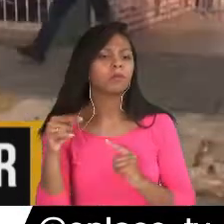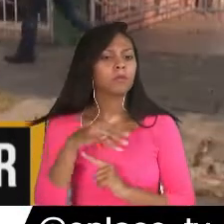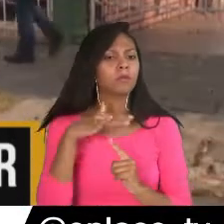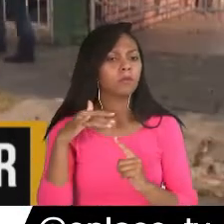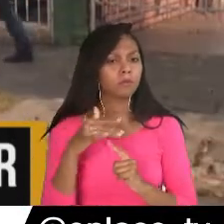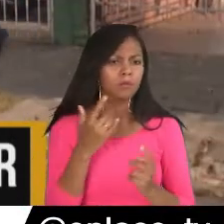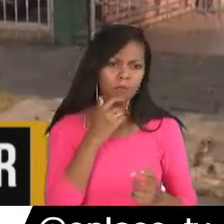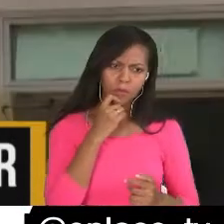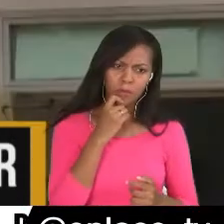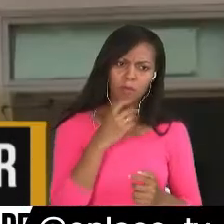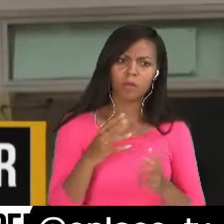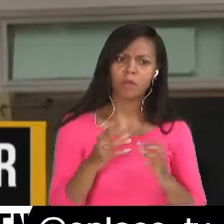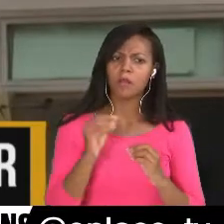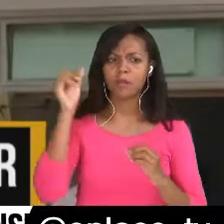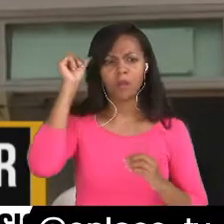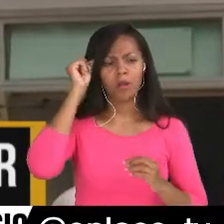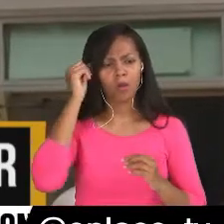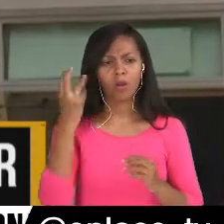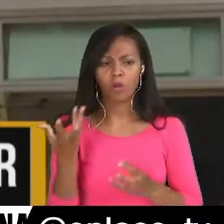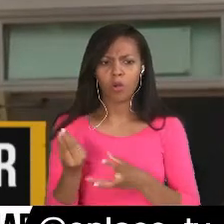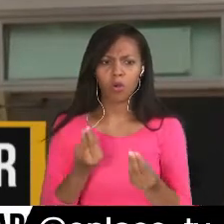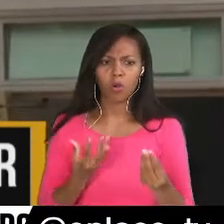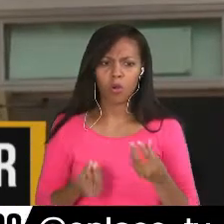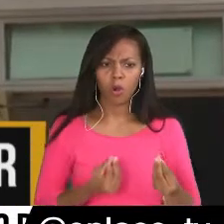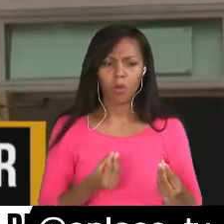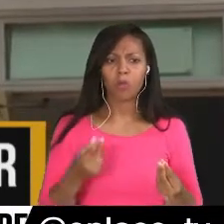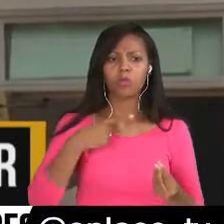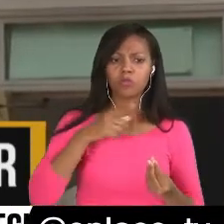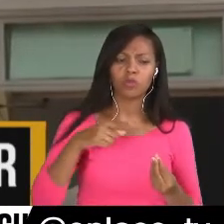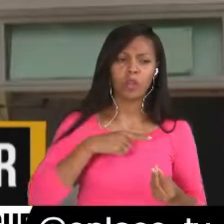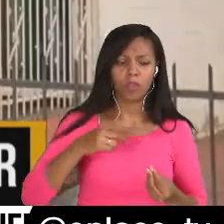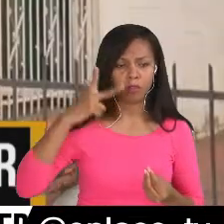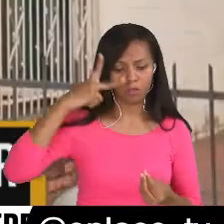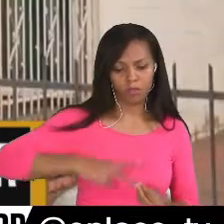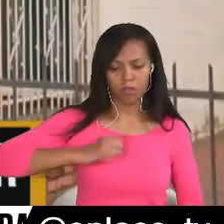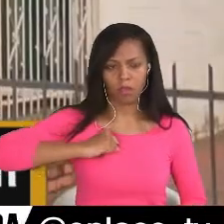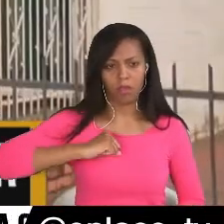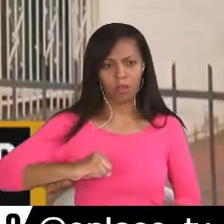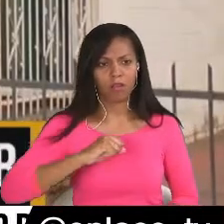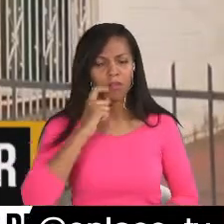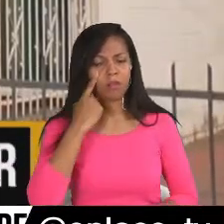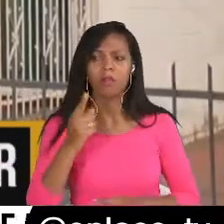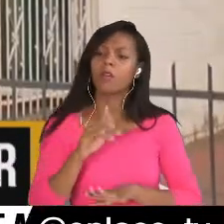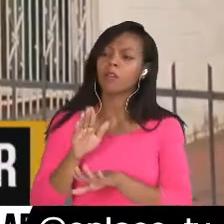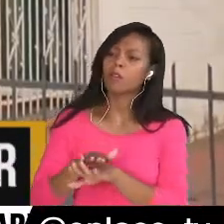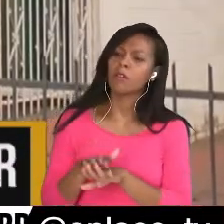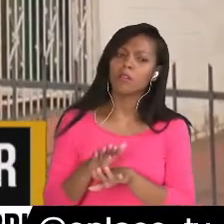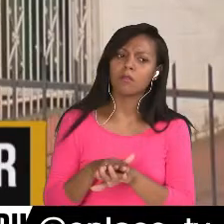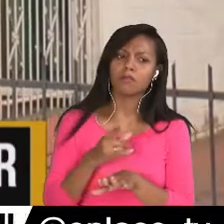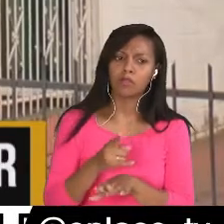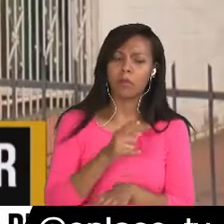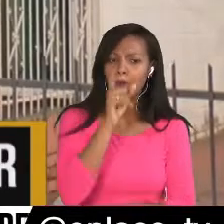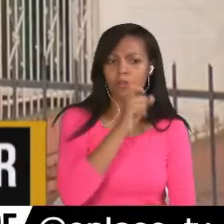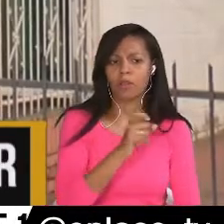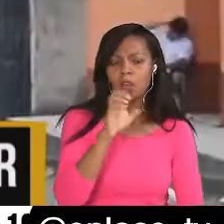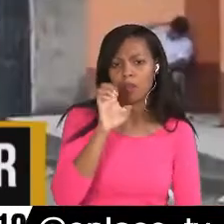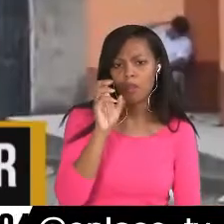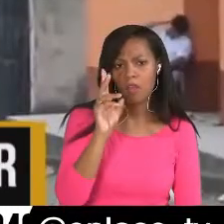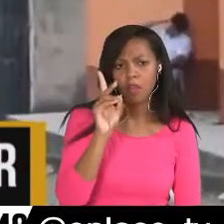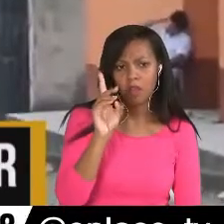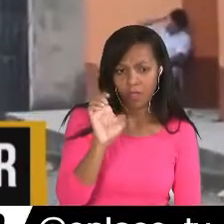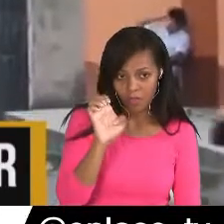diversas organizaciones de derechos humanos de la región del Magdalena Medio se pronunciaron por cuanto advirtieron que Eduardo Gutiérrez, el hombre muerto, era